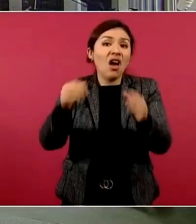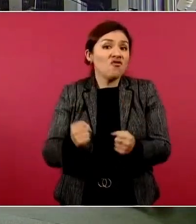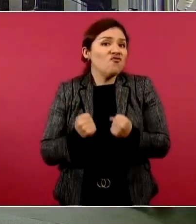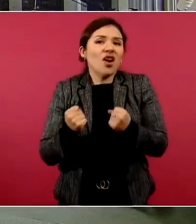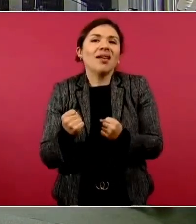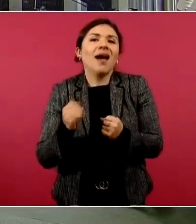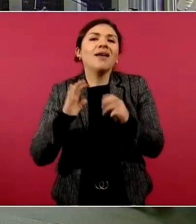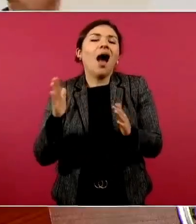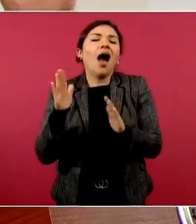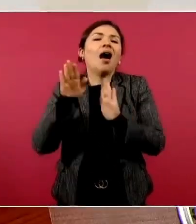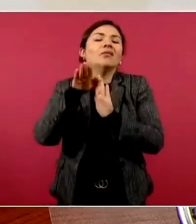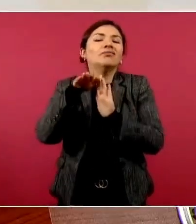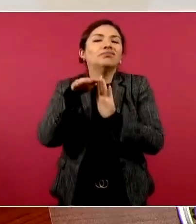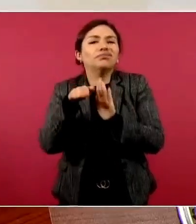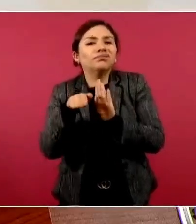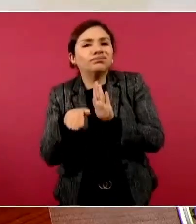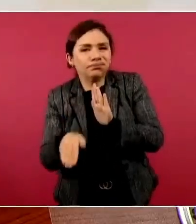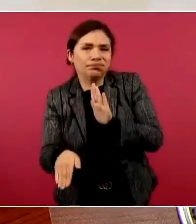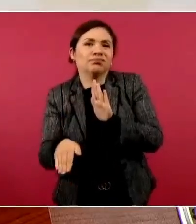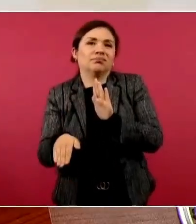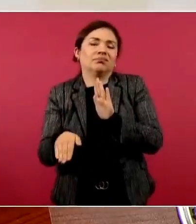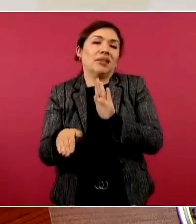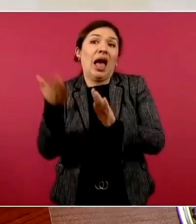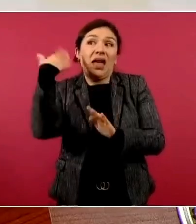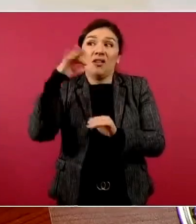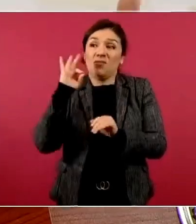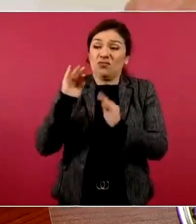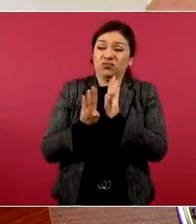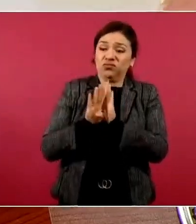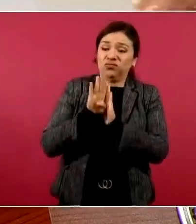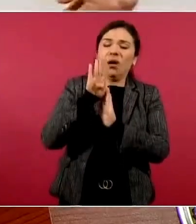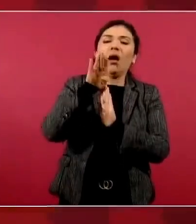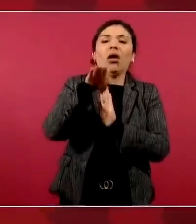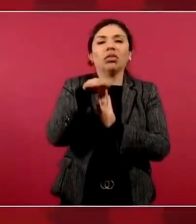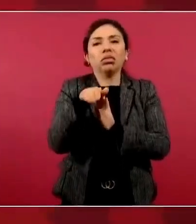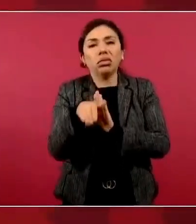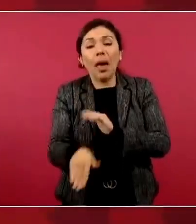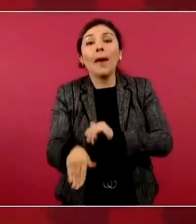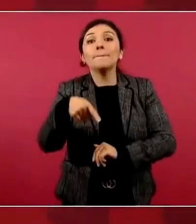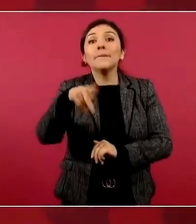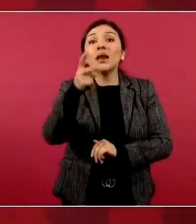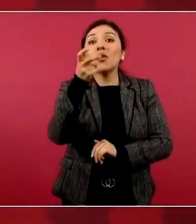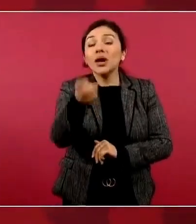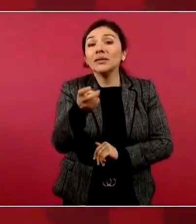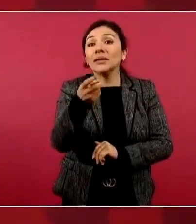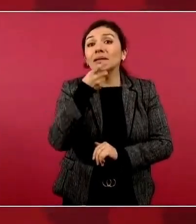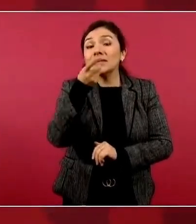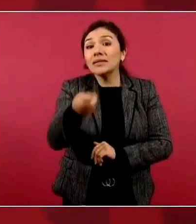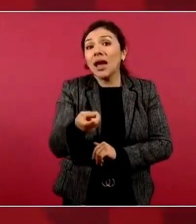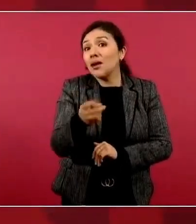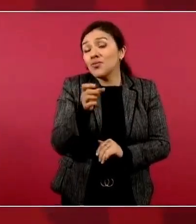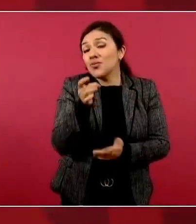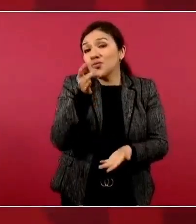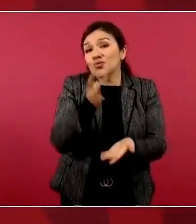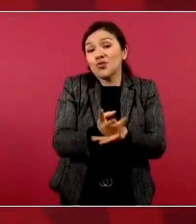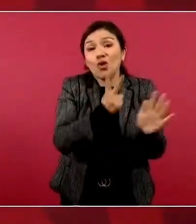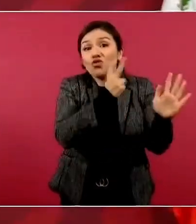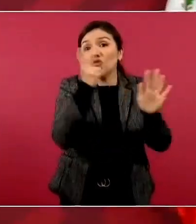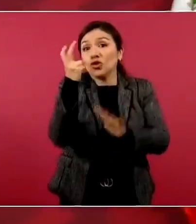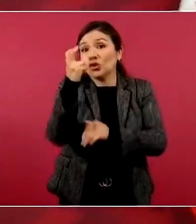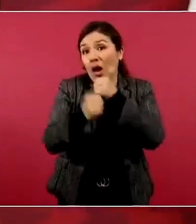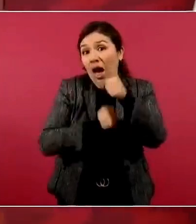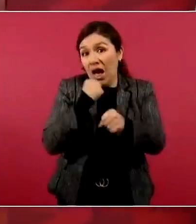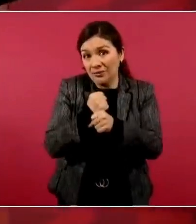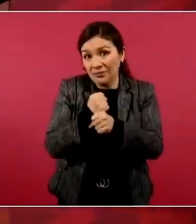tener en la época de auge, de esplendor. Pero ahí estamos hablando nada más de 200 años. ¿Nos vamos para